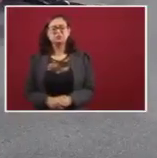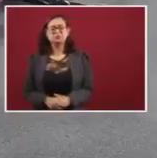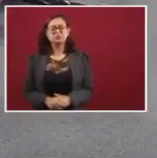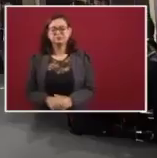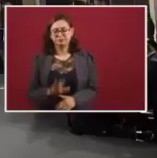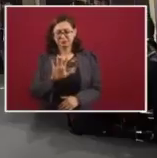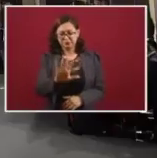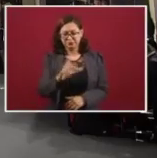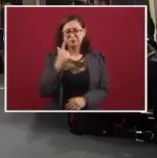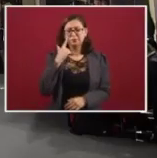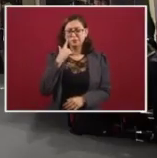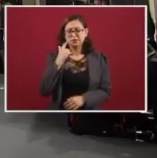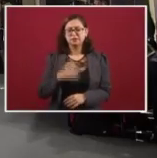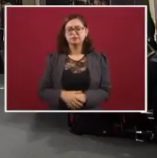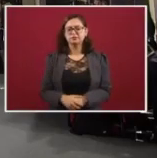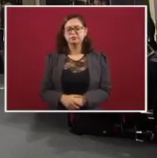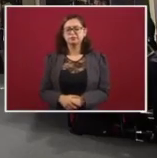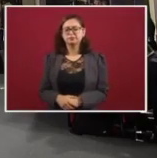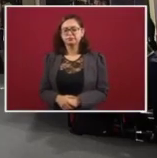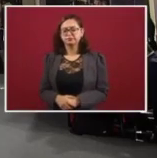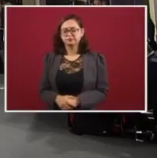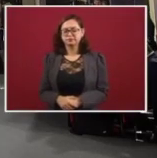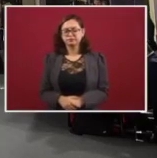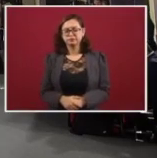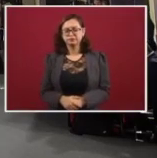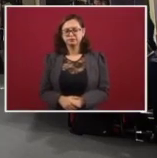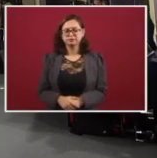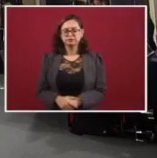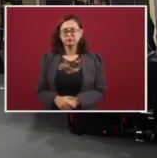Miren, el domingo